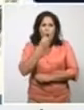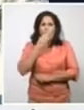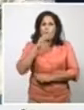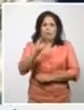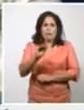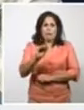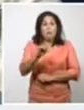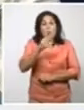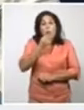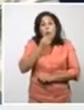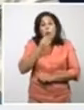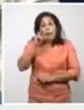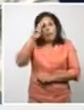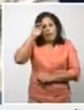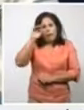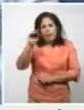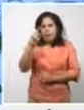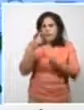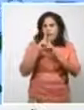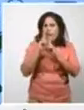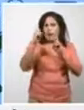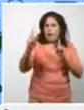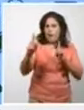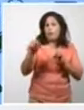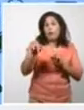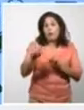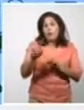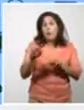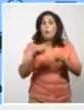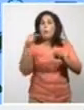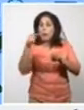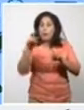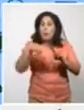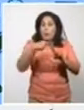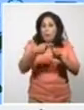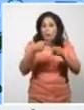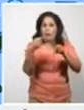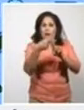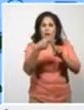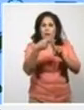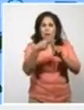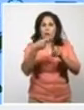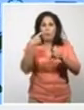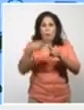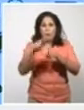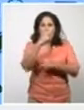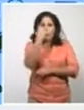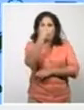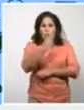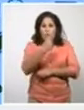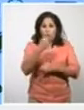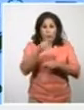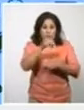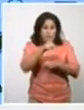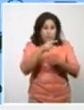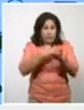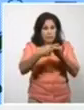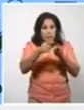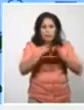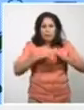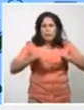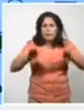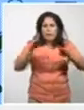del paciente. Una última pregunta, doctor, también de un usuario de Cuba Debate. En la mesa redonda de esta semana con los